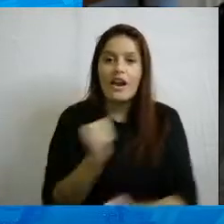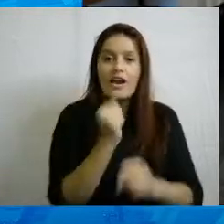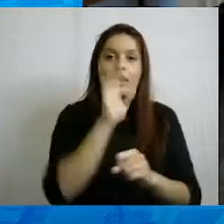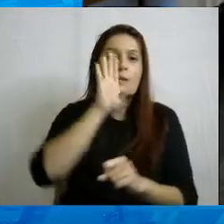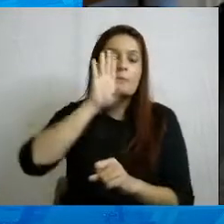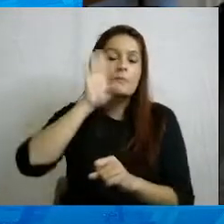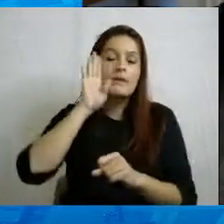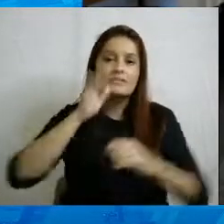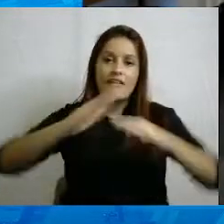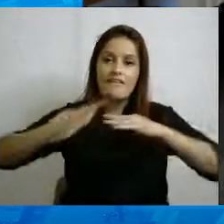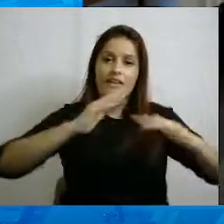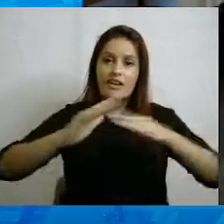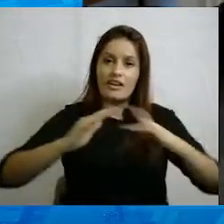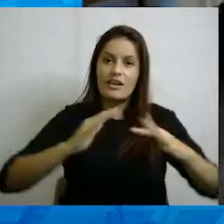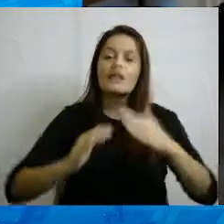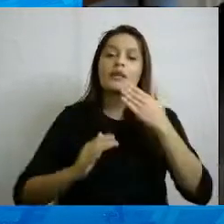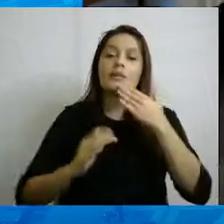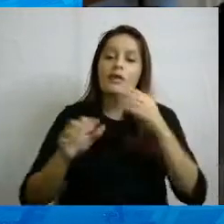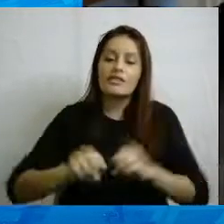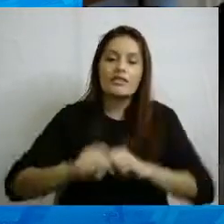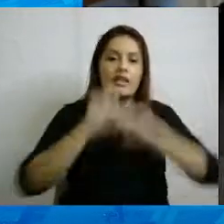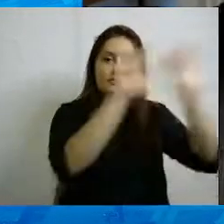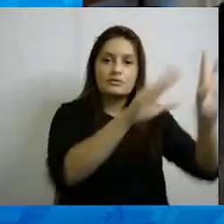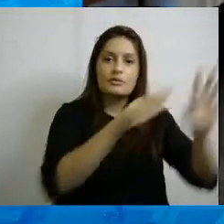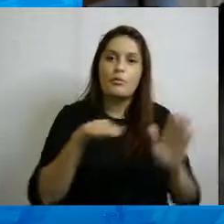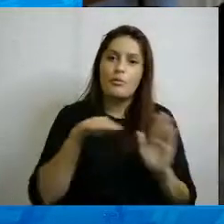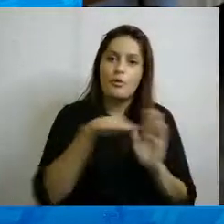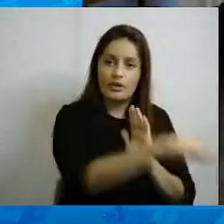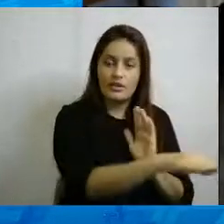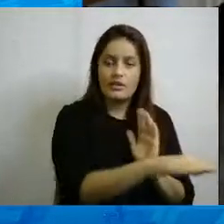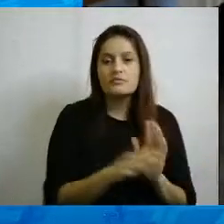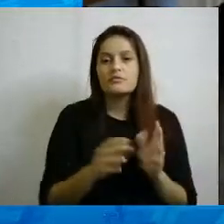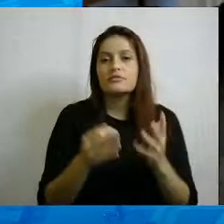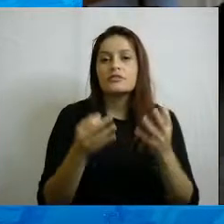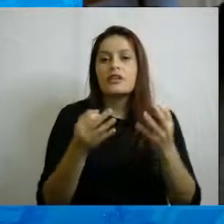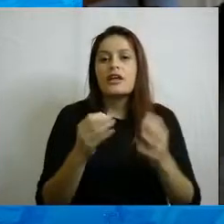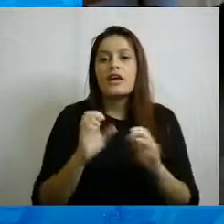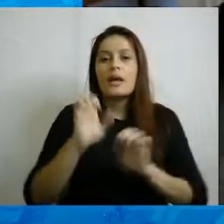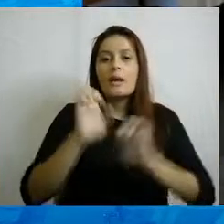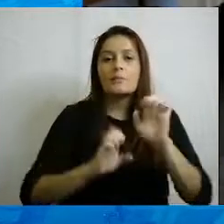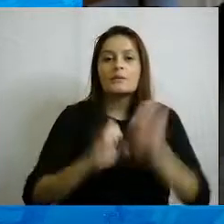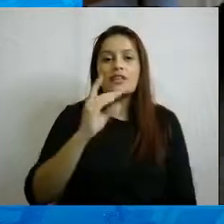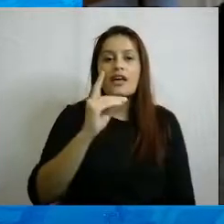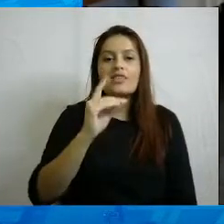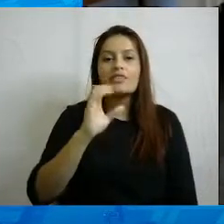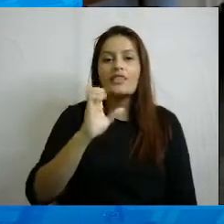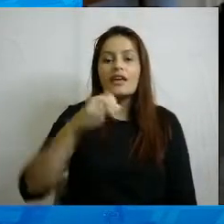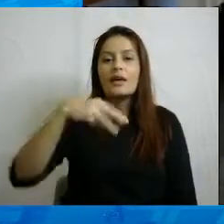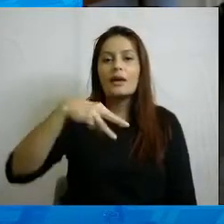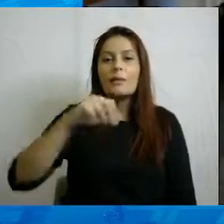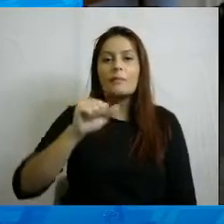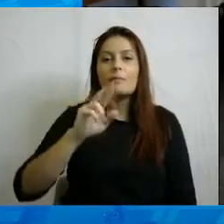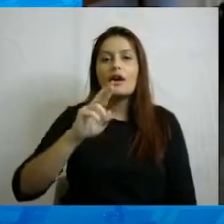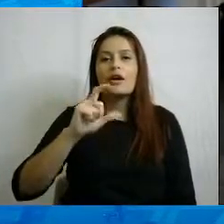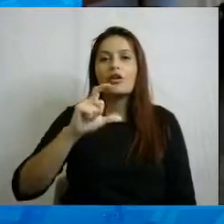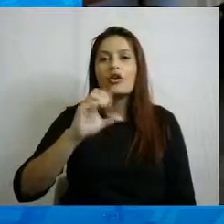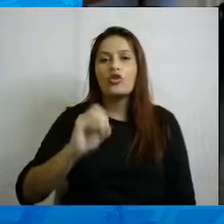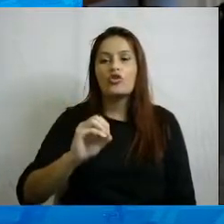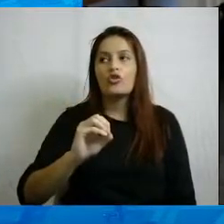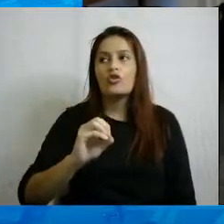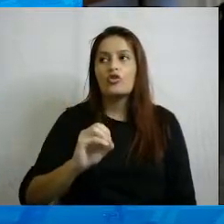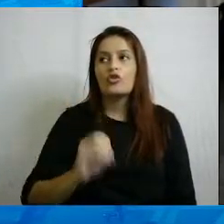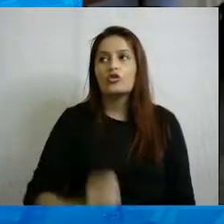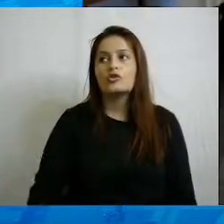extracción de basuras y transporte. Es decir, a la empresa de Marco S.A., RUT tributario número